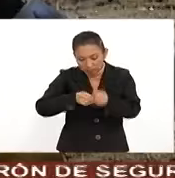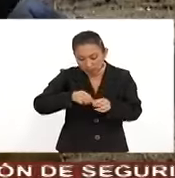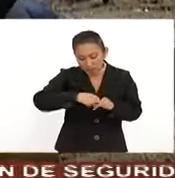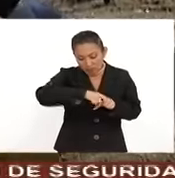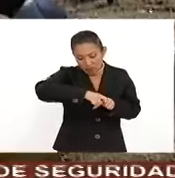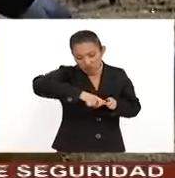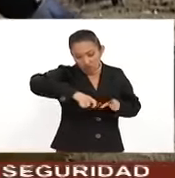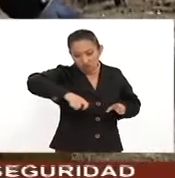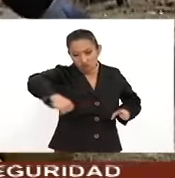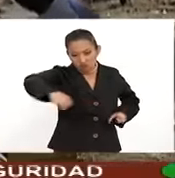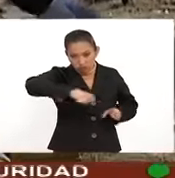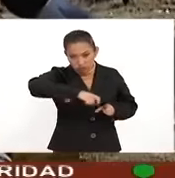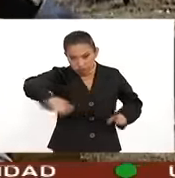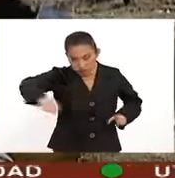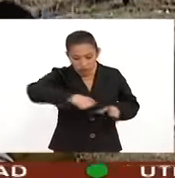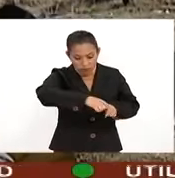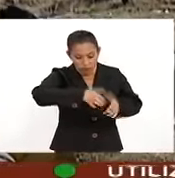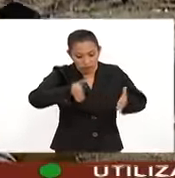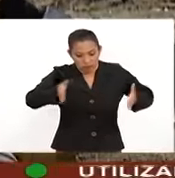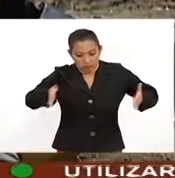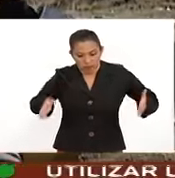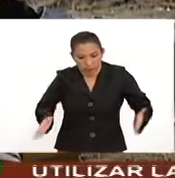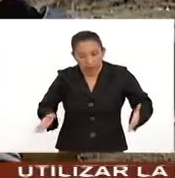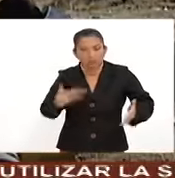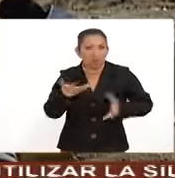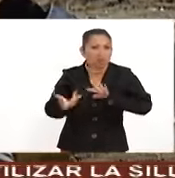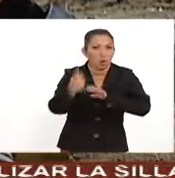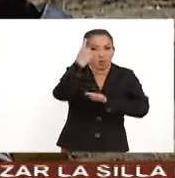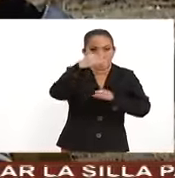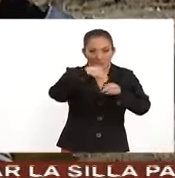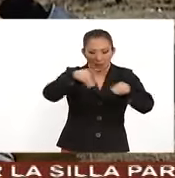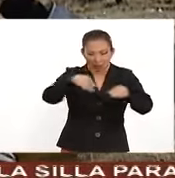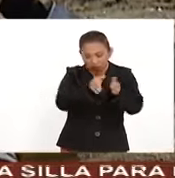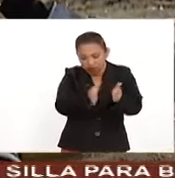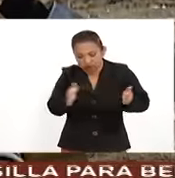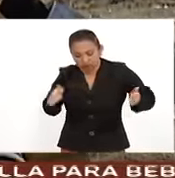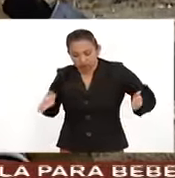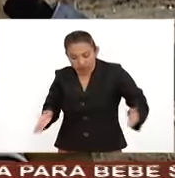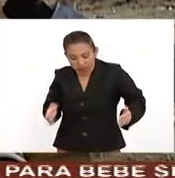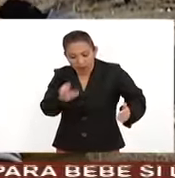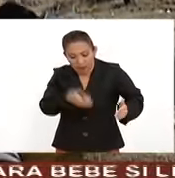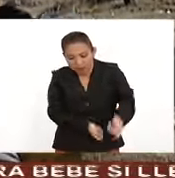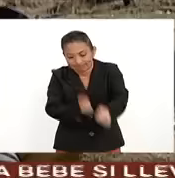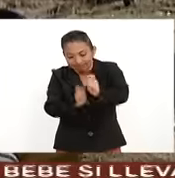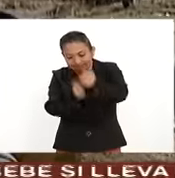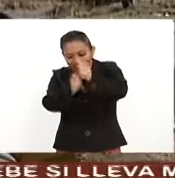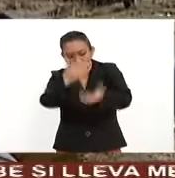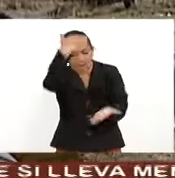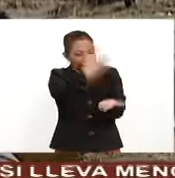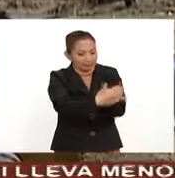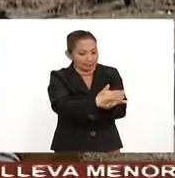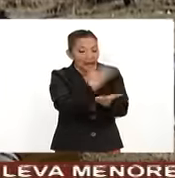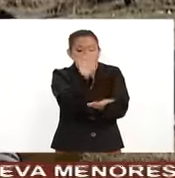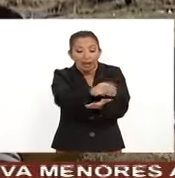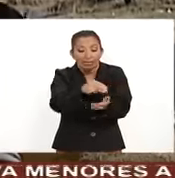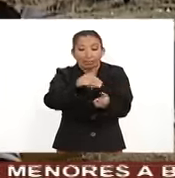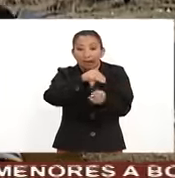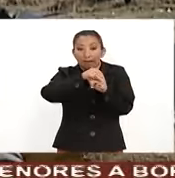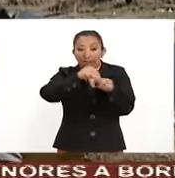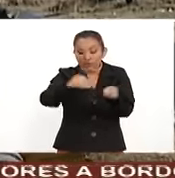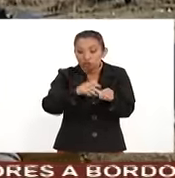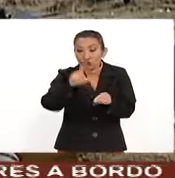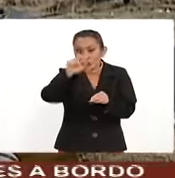manuales. El ancho de la brecha es aproximadamente 1 metro y de ahí se delimita los 10 metros. A los 10